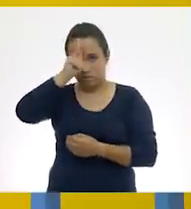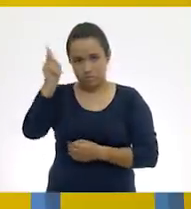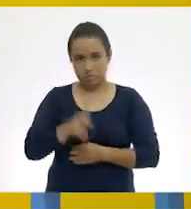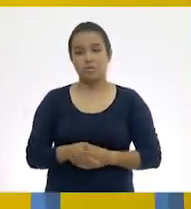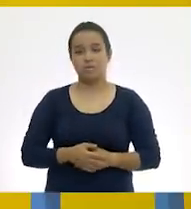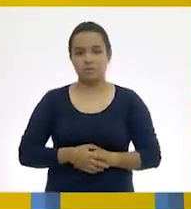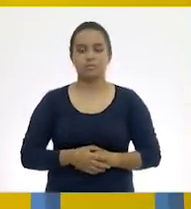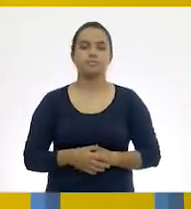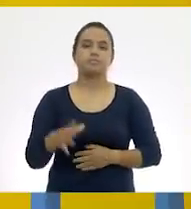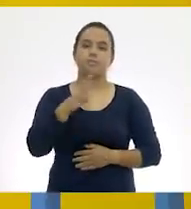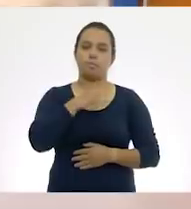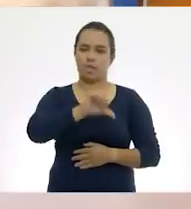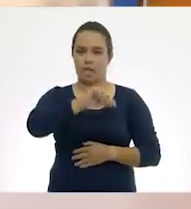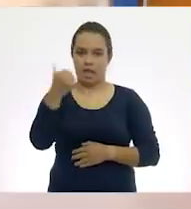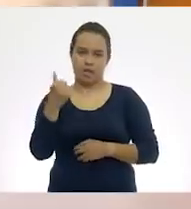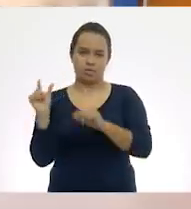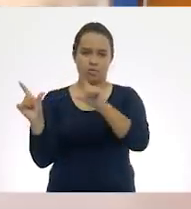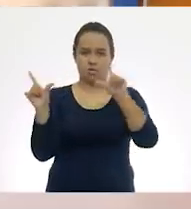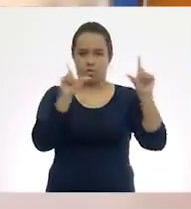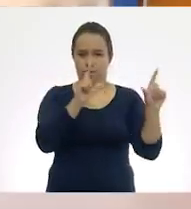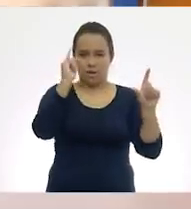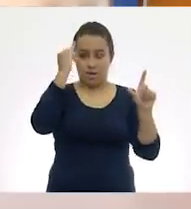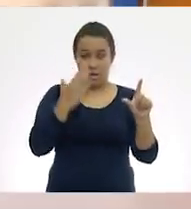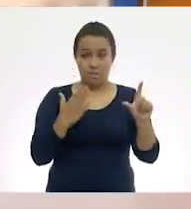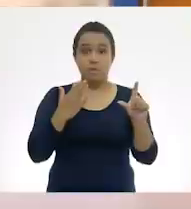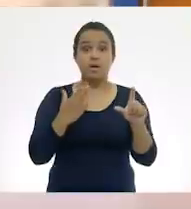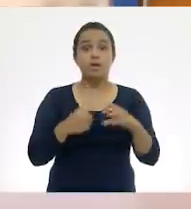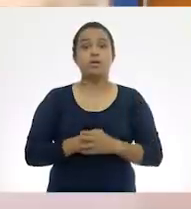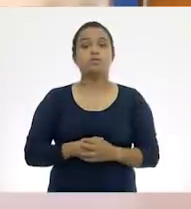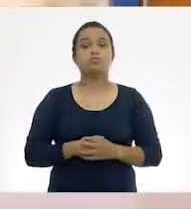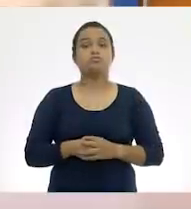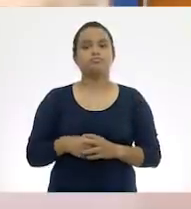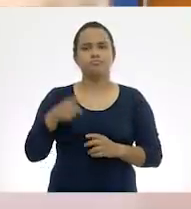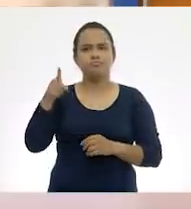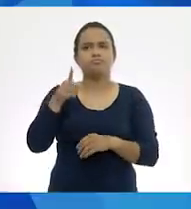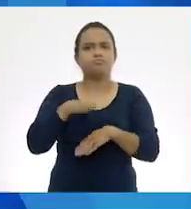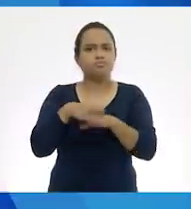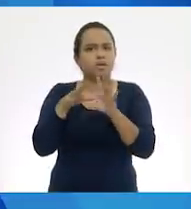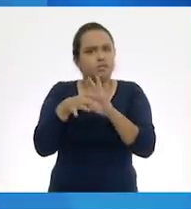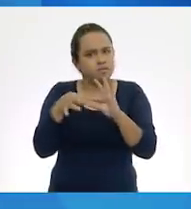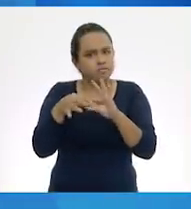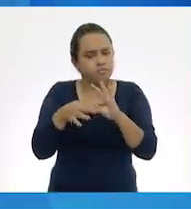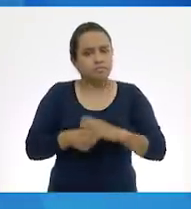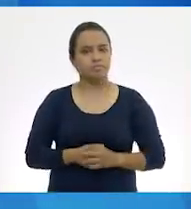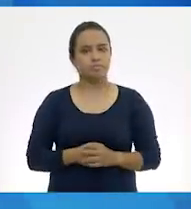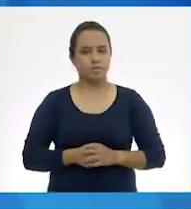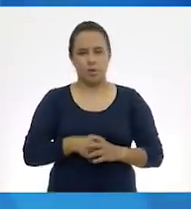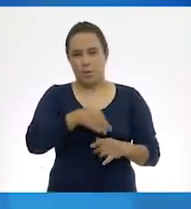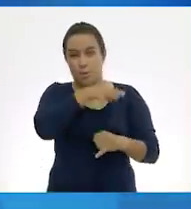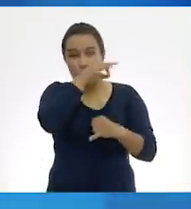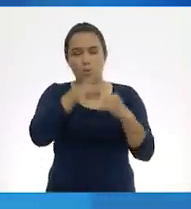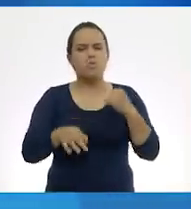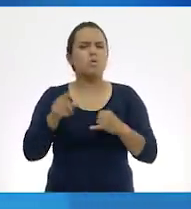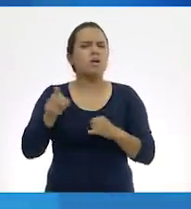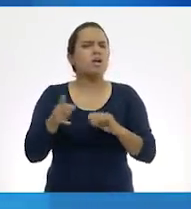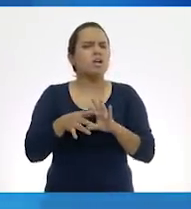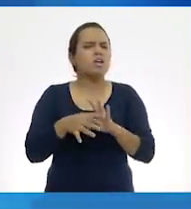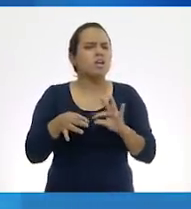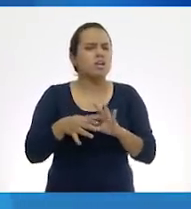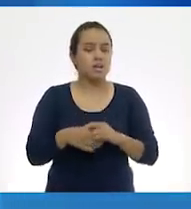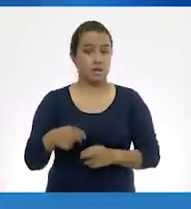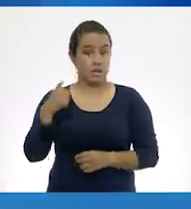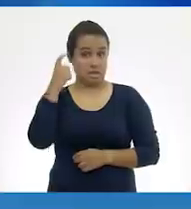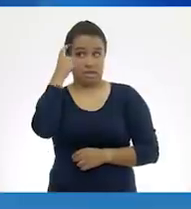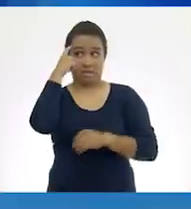Muy bien, tenemos por ahí otra imagen que probablemente nos podría dar más información. Es la última y nos dice: